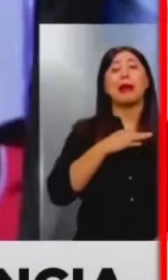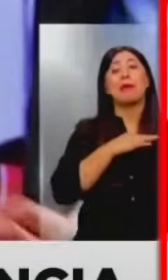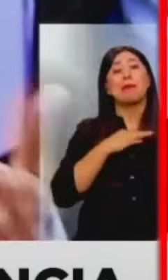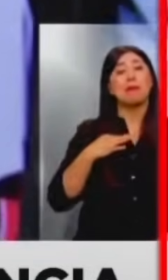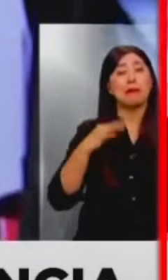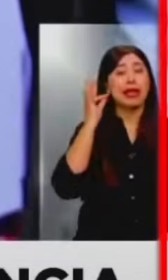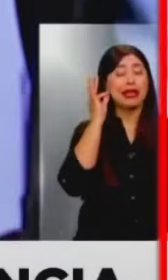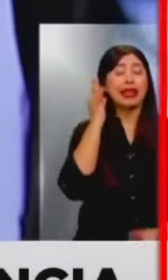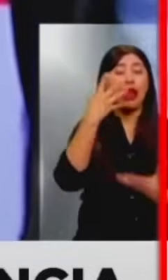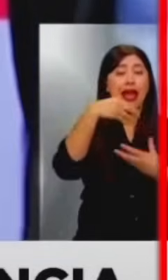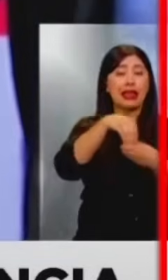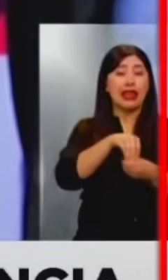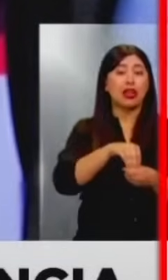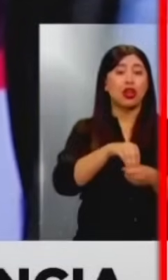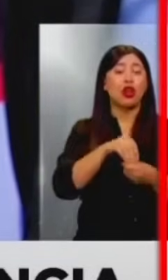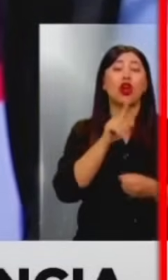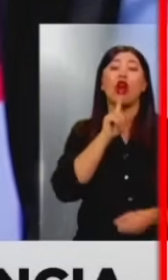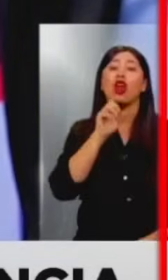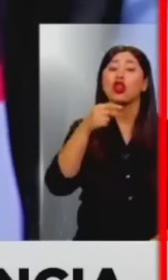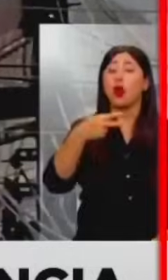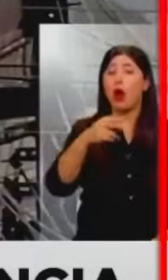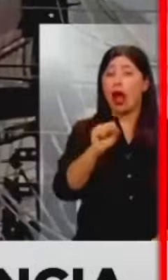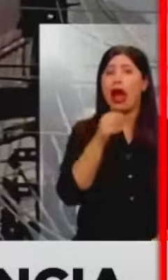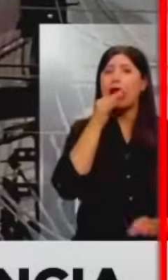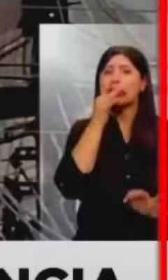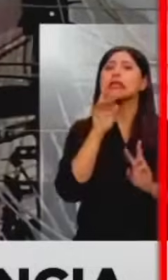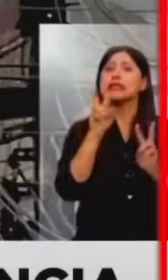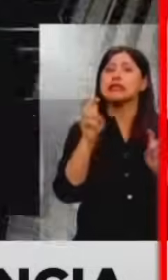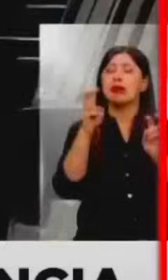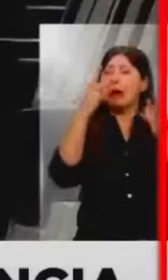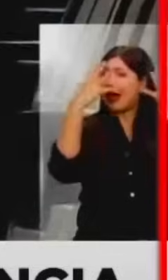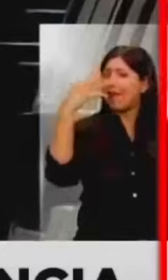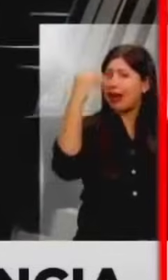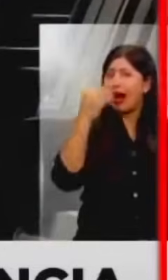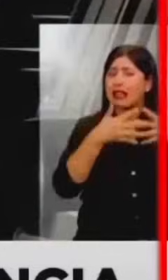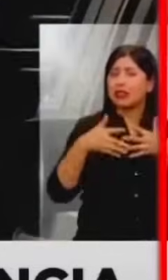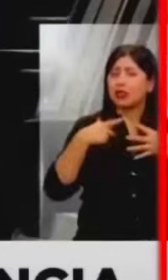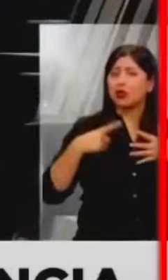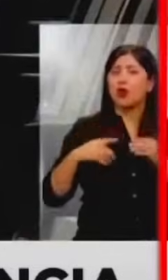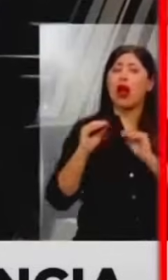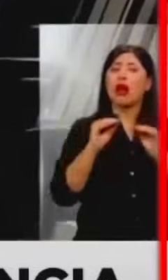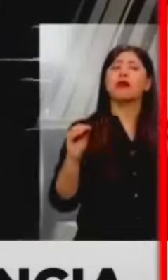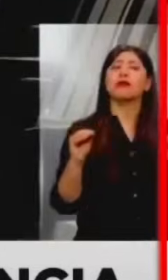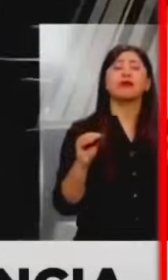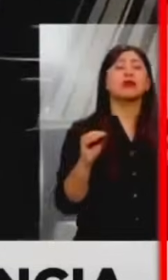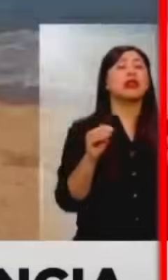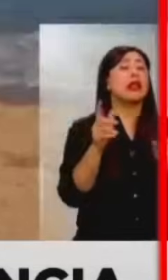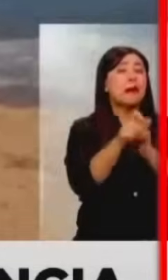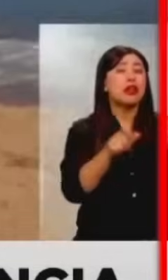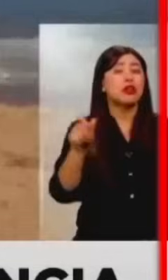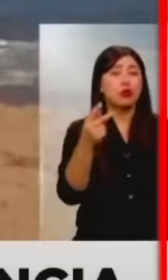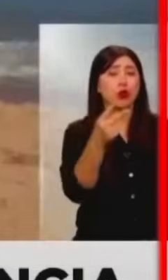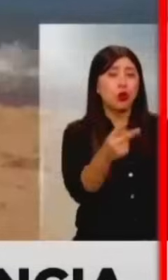Carolina Toa, se refirió a la polémica alerta enviada por la Embajada de Estados Unidos, donde se les advierte a sus ciudadanos